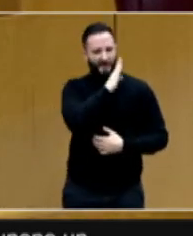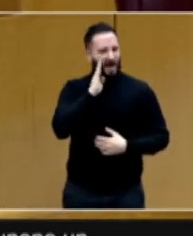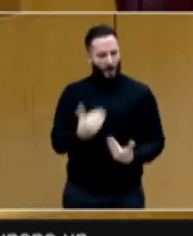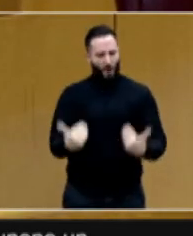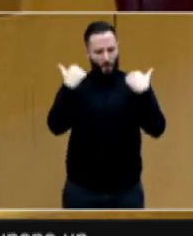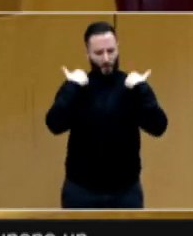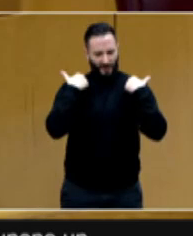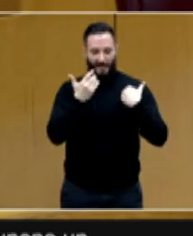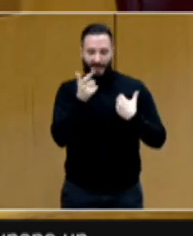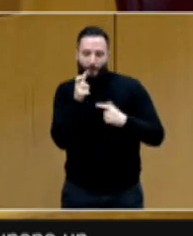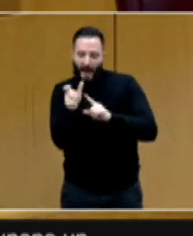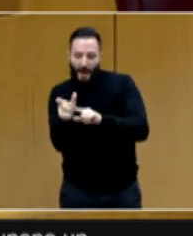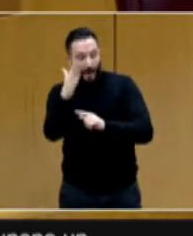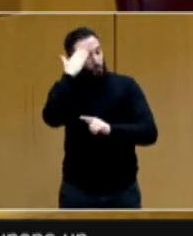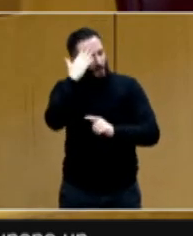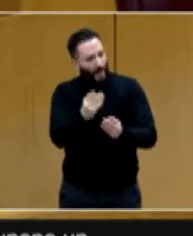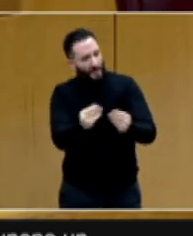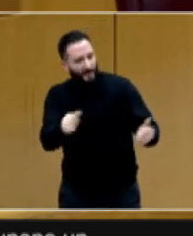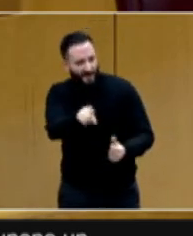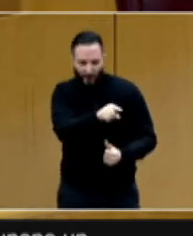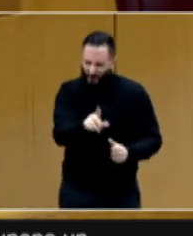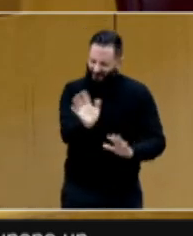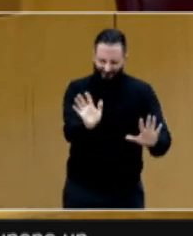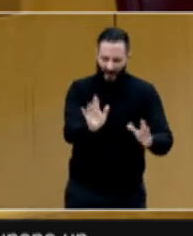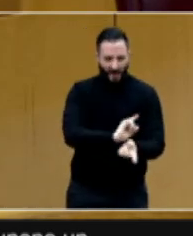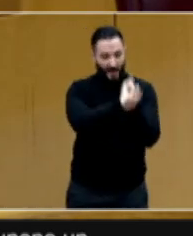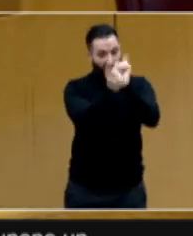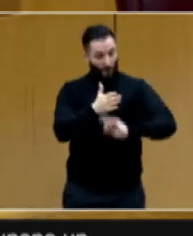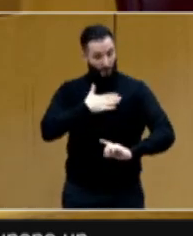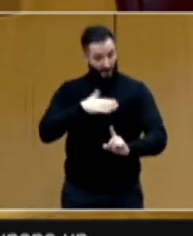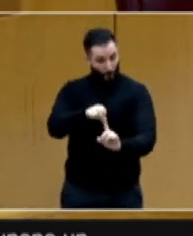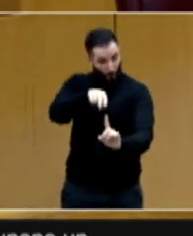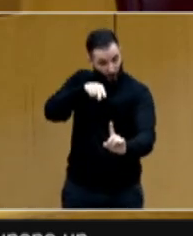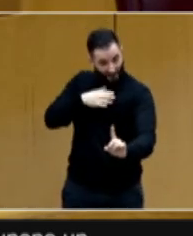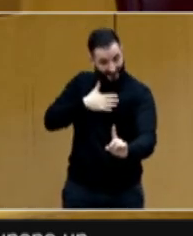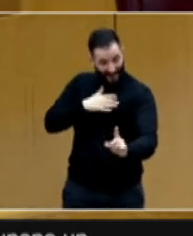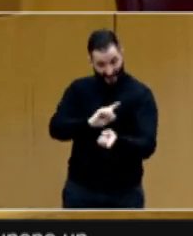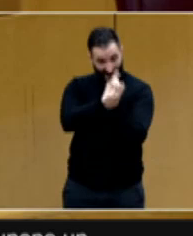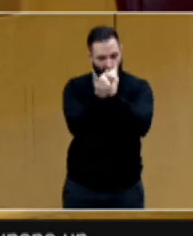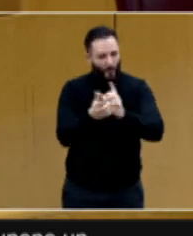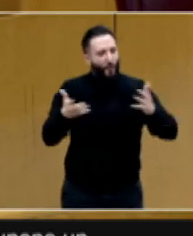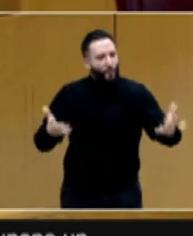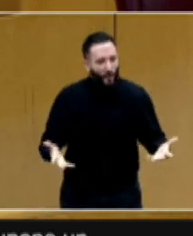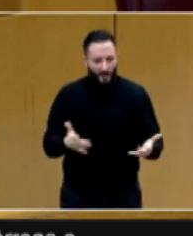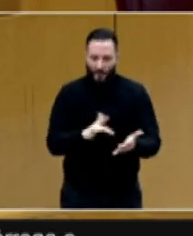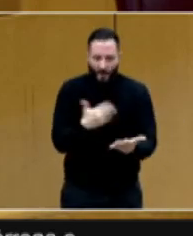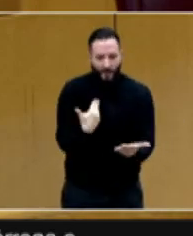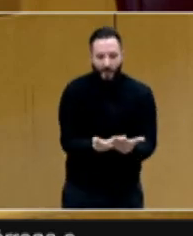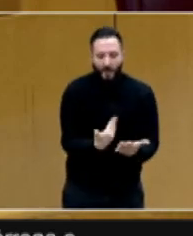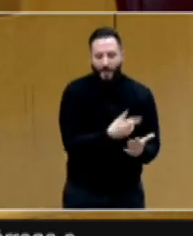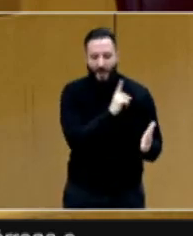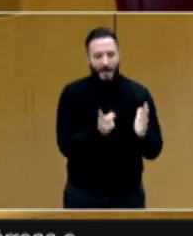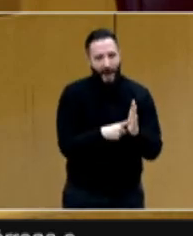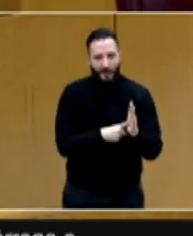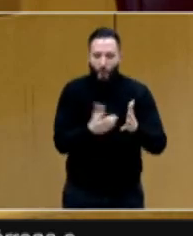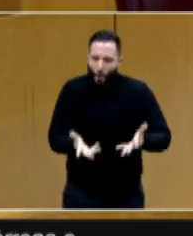o no el término tutela el cambio más importante a nuestro entender es que se garantiza por ley en